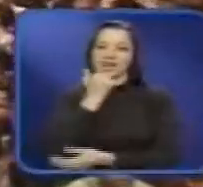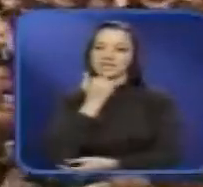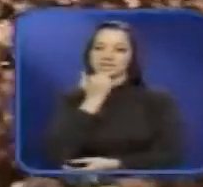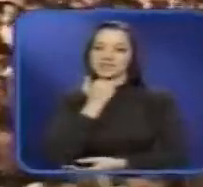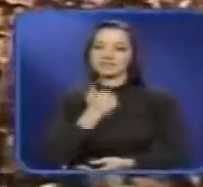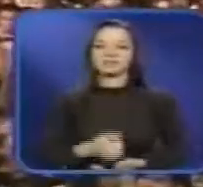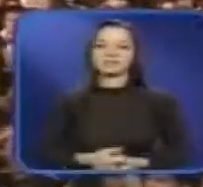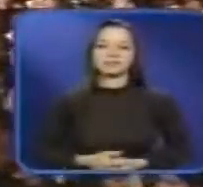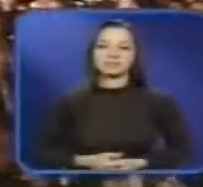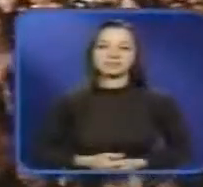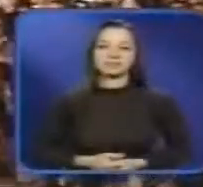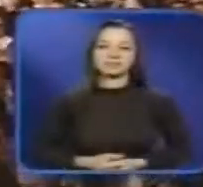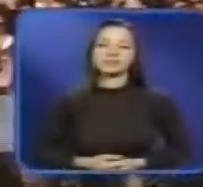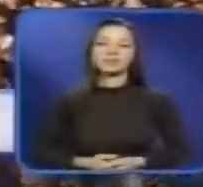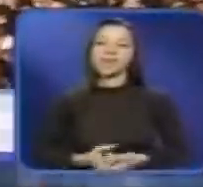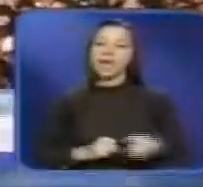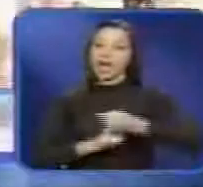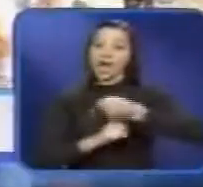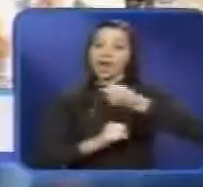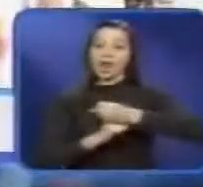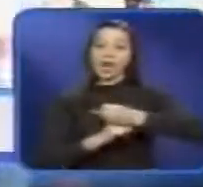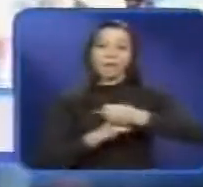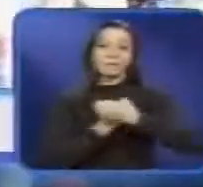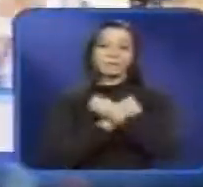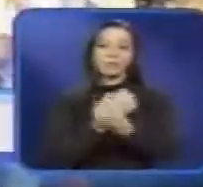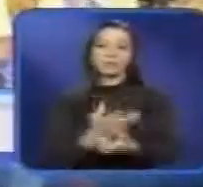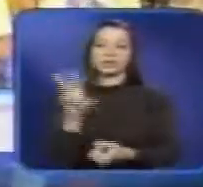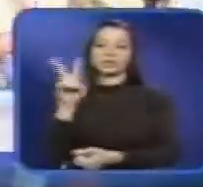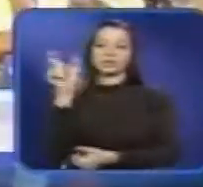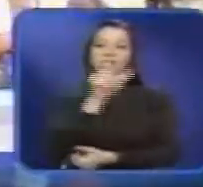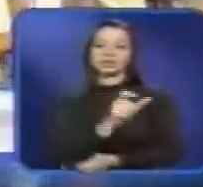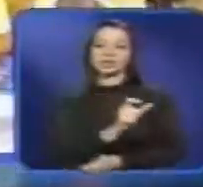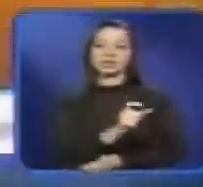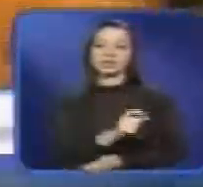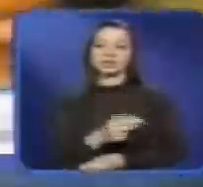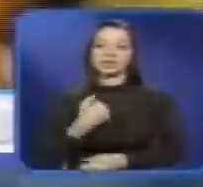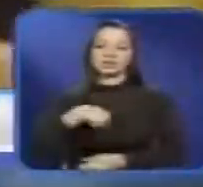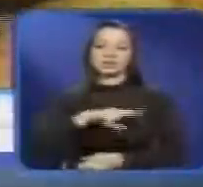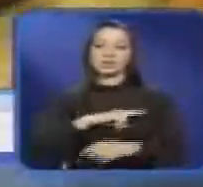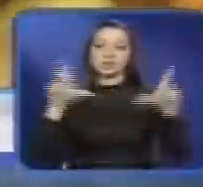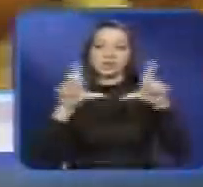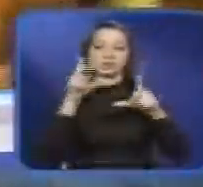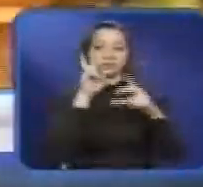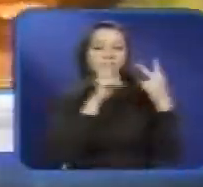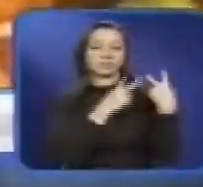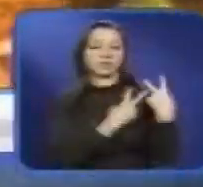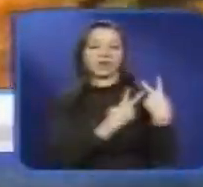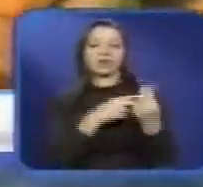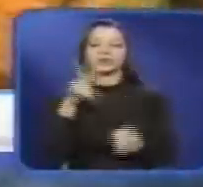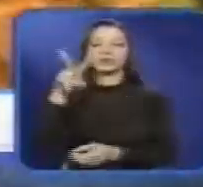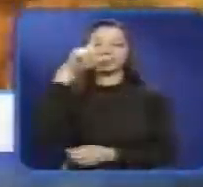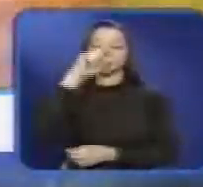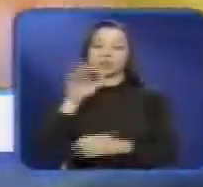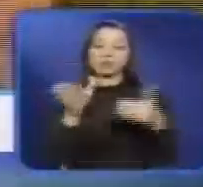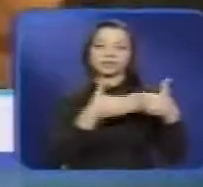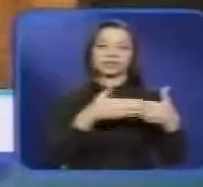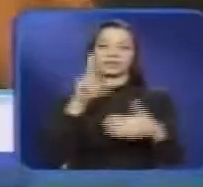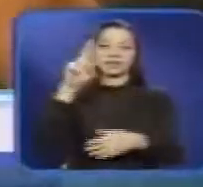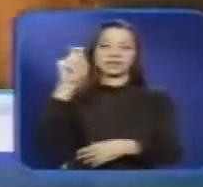una vez más el respaldo incondicional de los venezolanos hacia nuestro canal quedó evidenciado a dos años del cierre de la